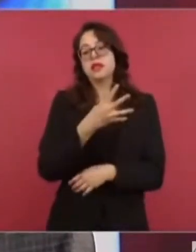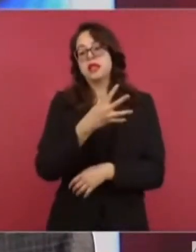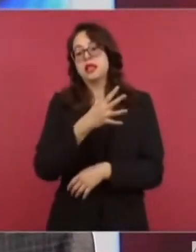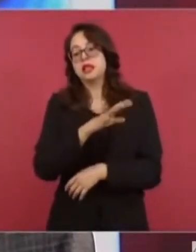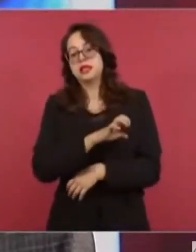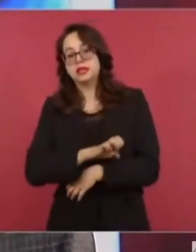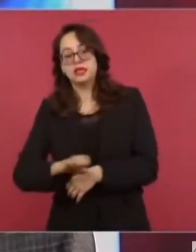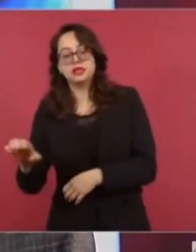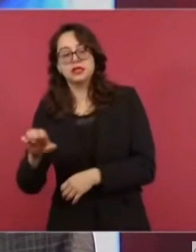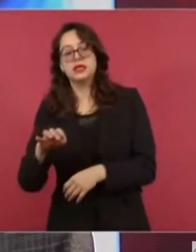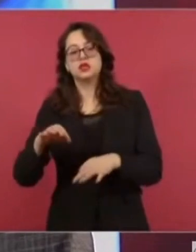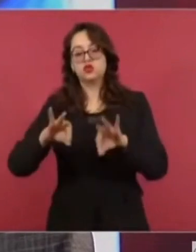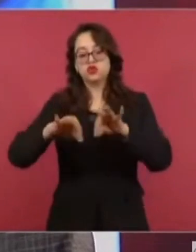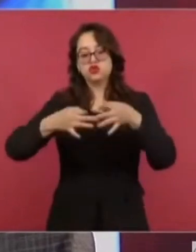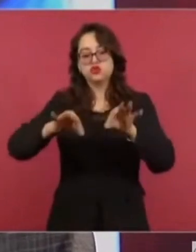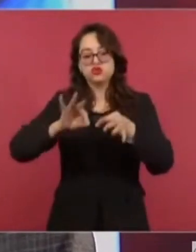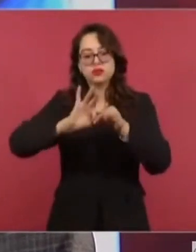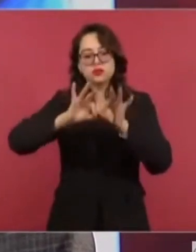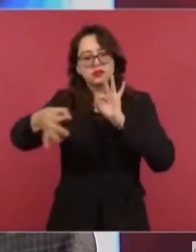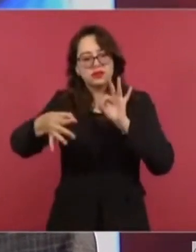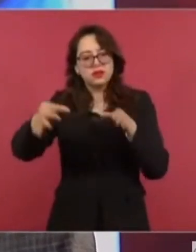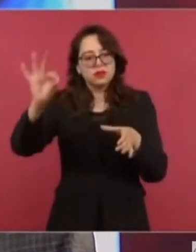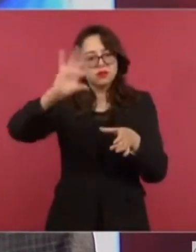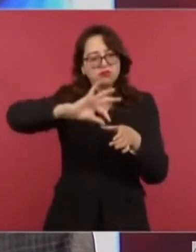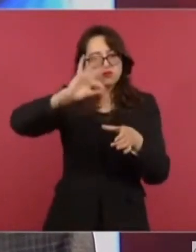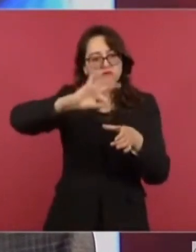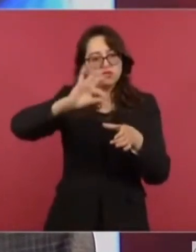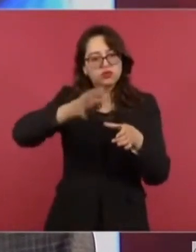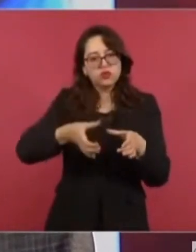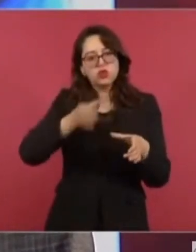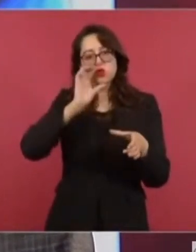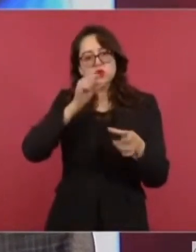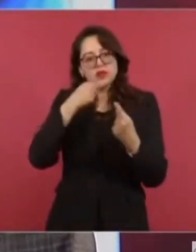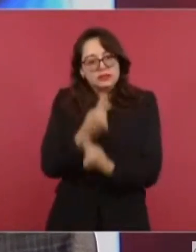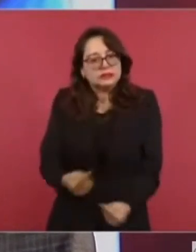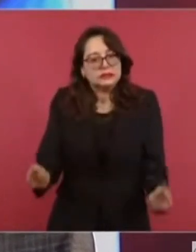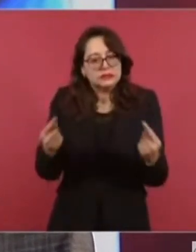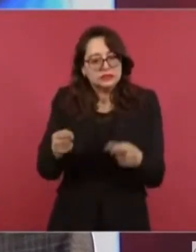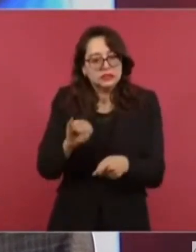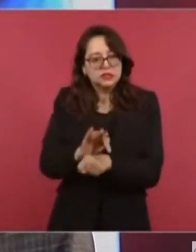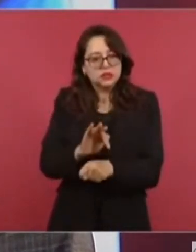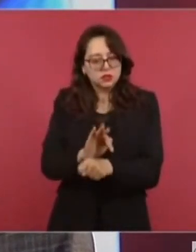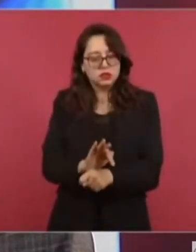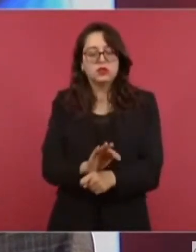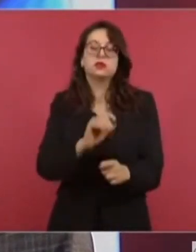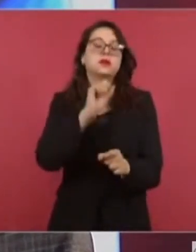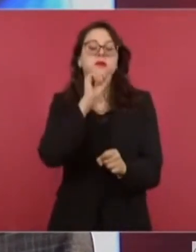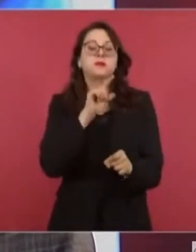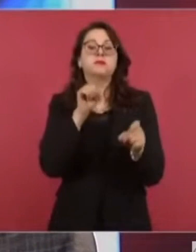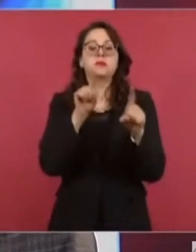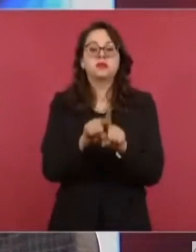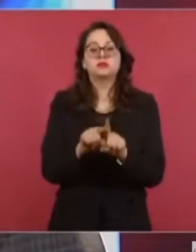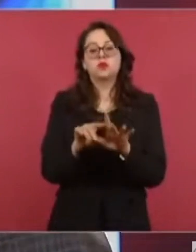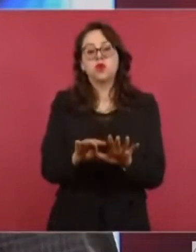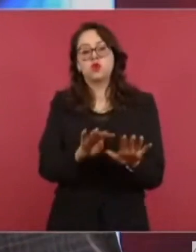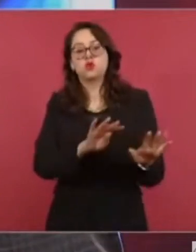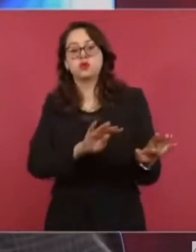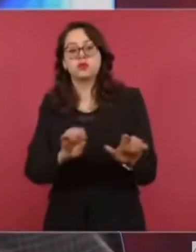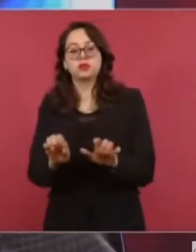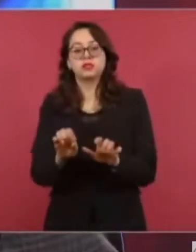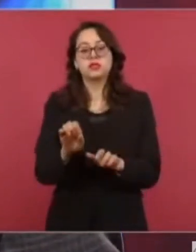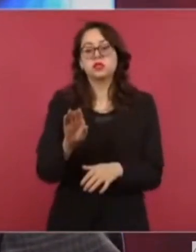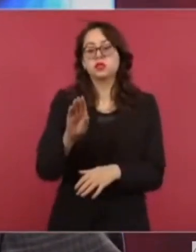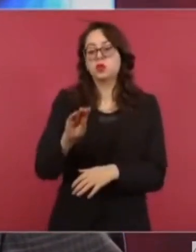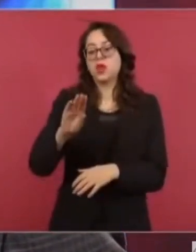se han distribuido y se ha asegurado la destrucción de 943 kilos de alimentos